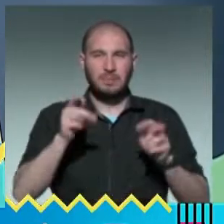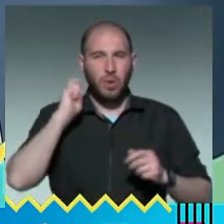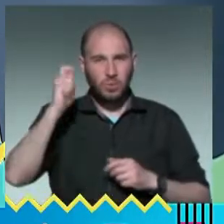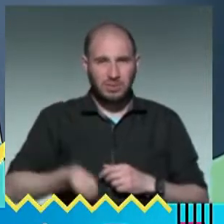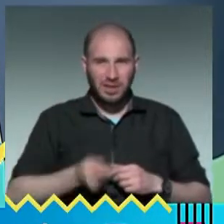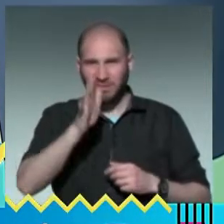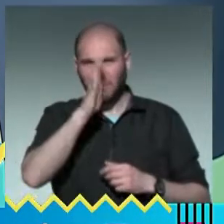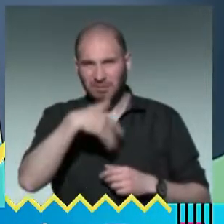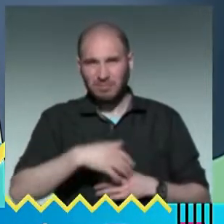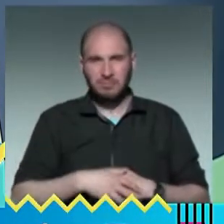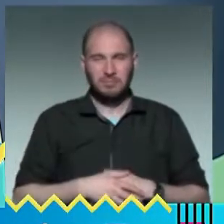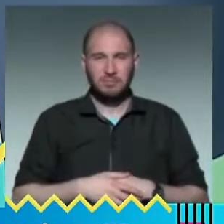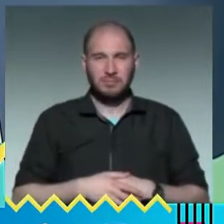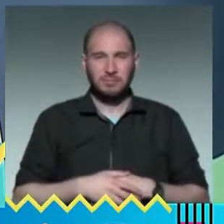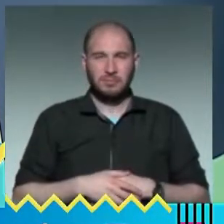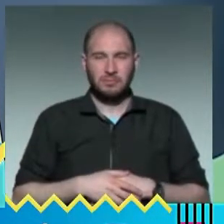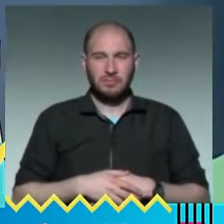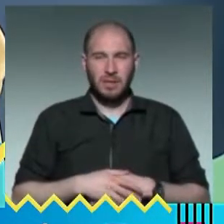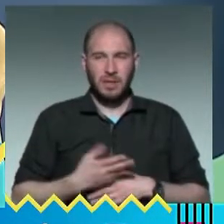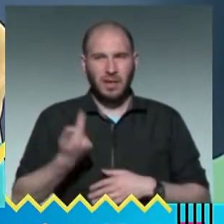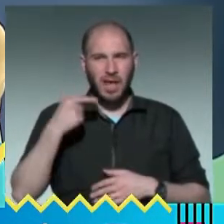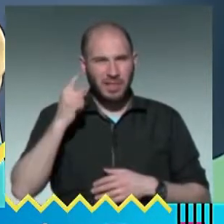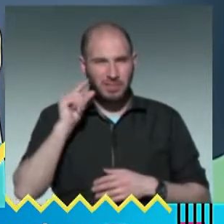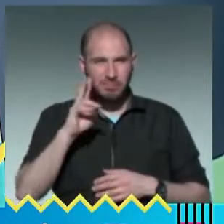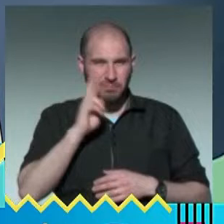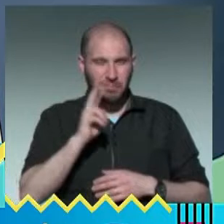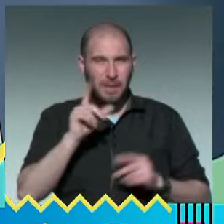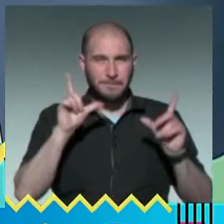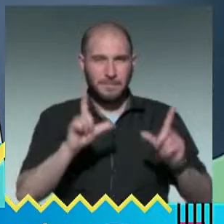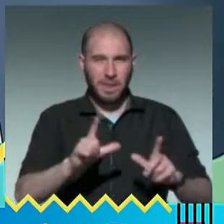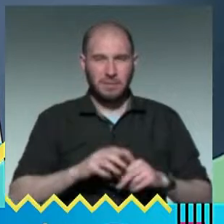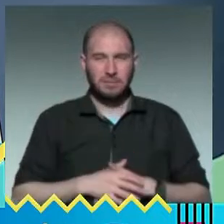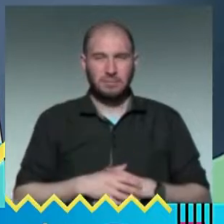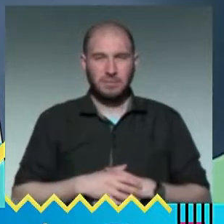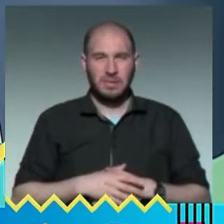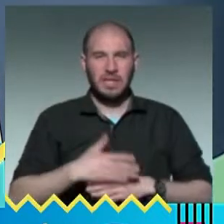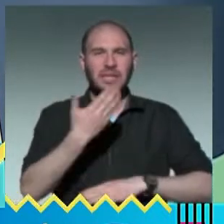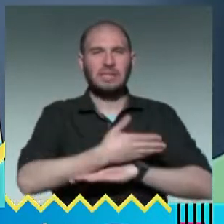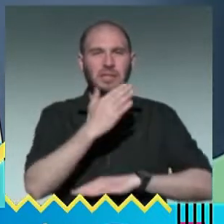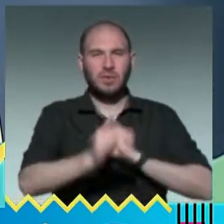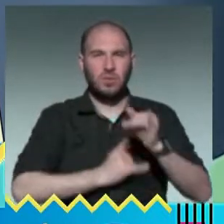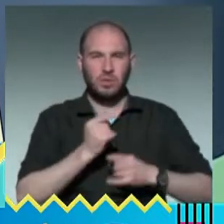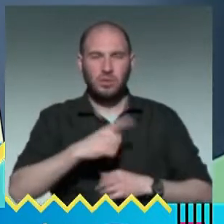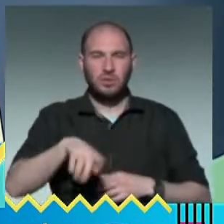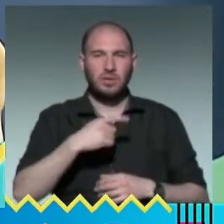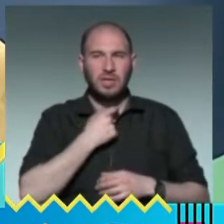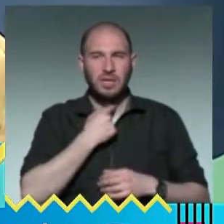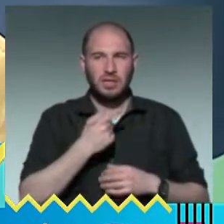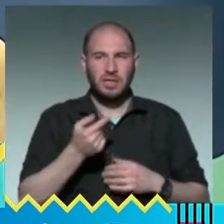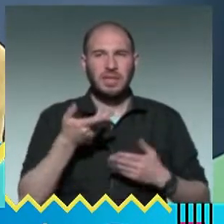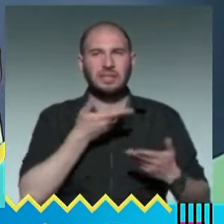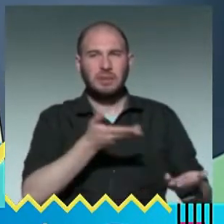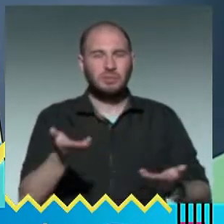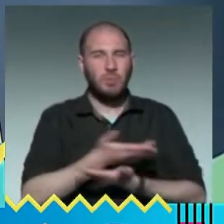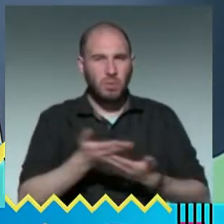muy viejas. Recién escuchaba o veíamos ahí en la placa que los taxis decían queremos seguir siendo